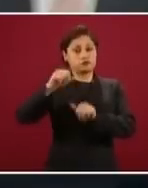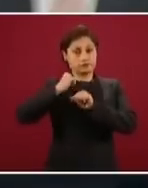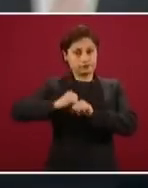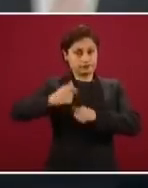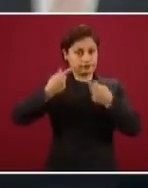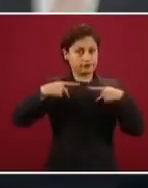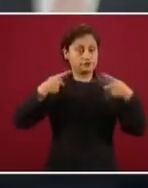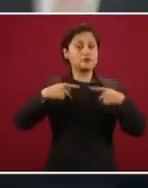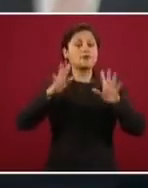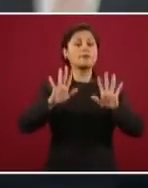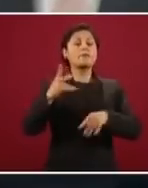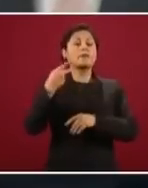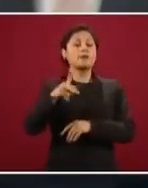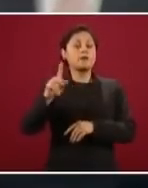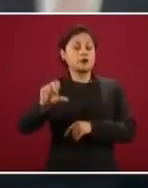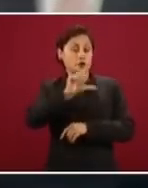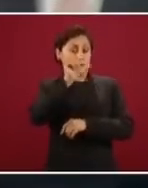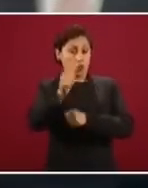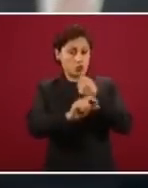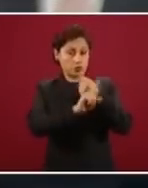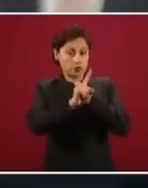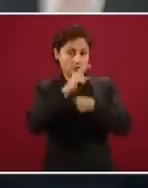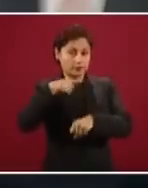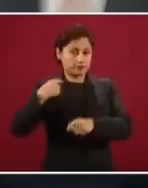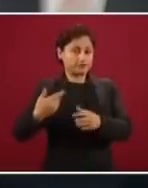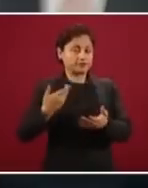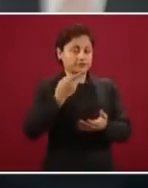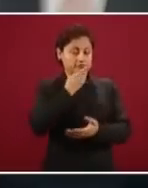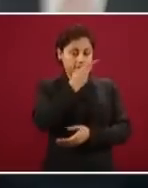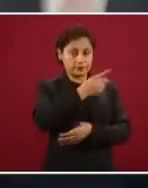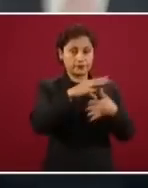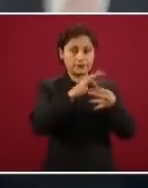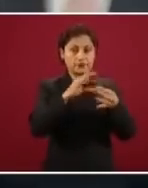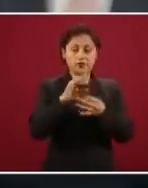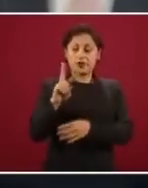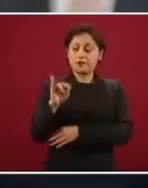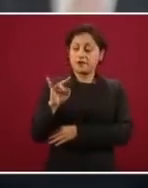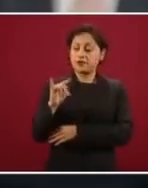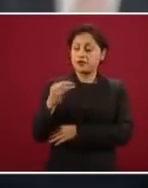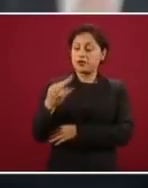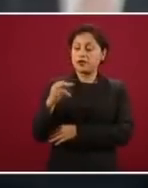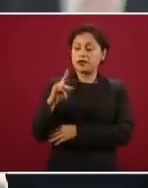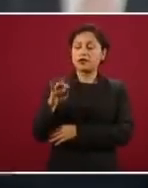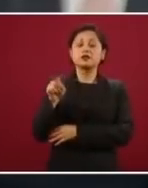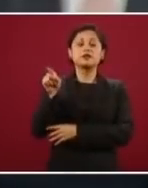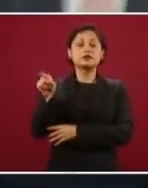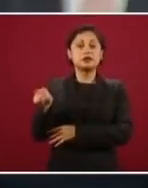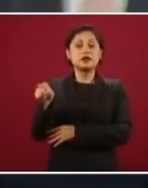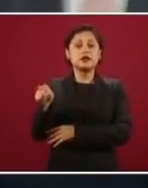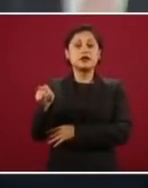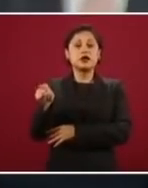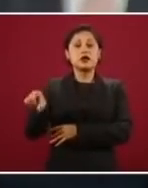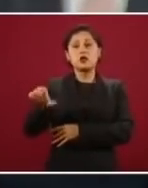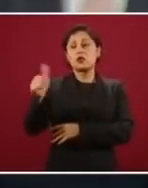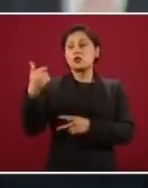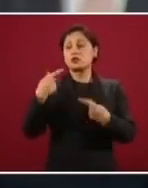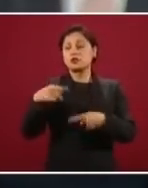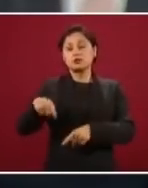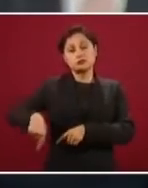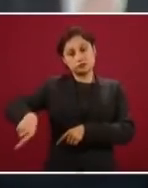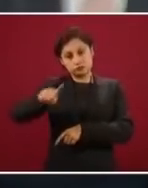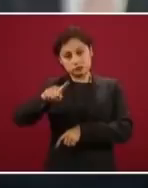problema también que quiere plantear víctor hernández mandó a una persona con una reportera